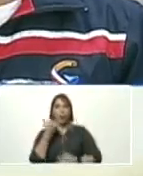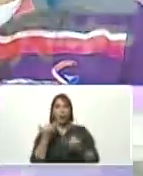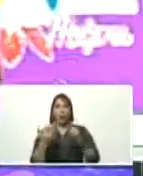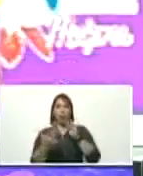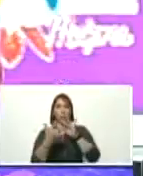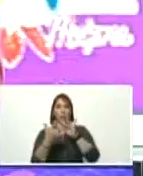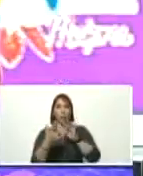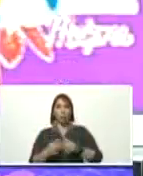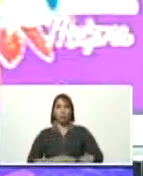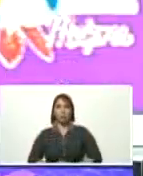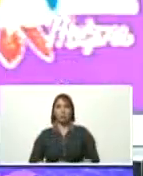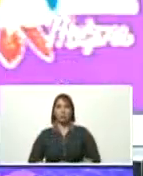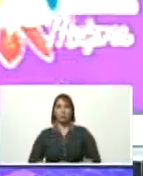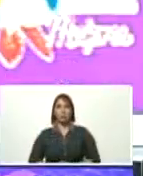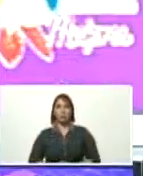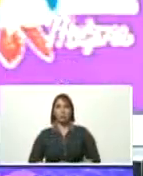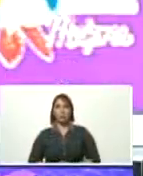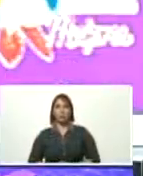vamos